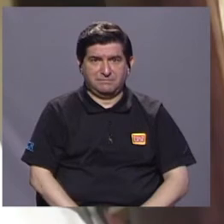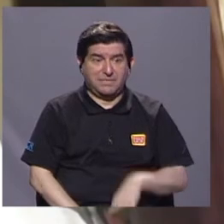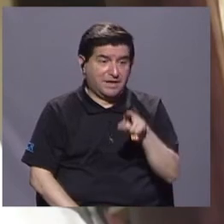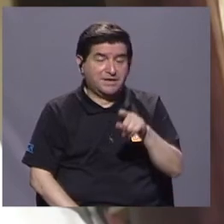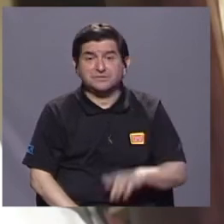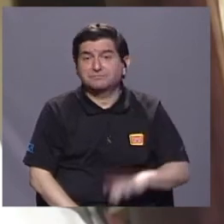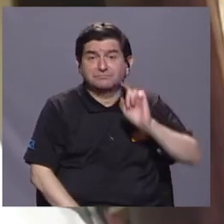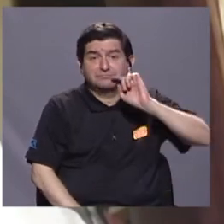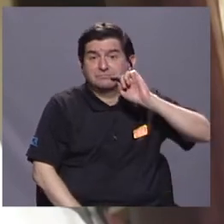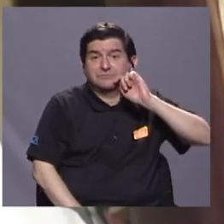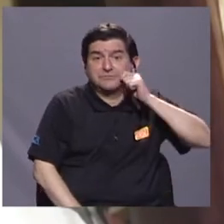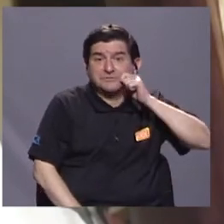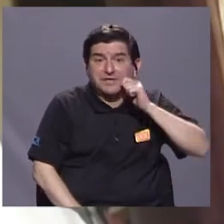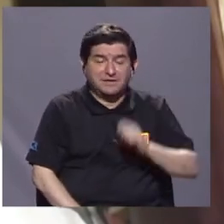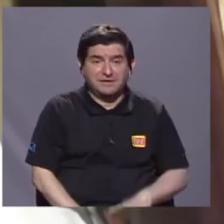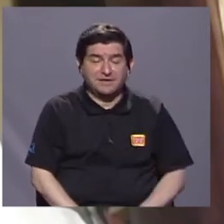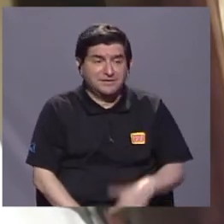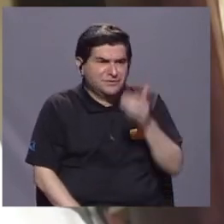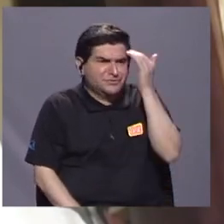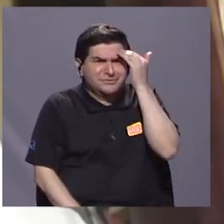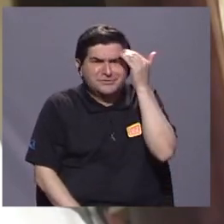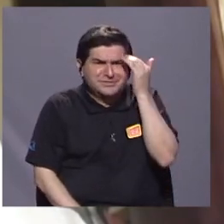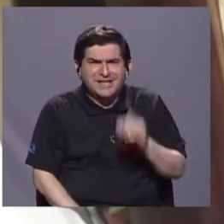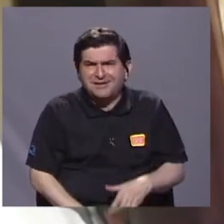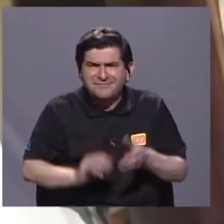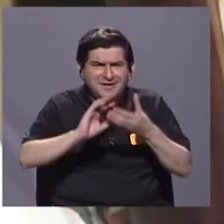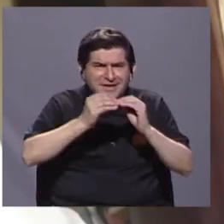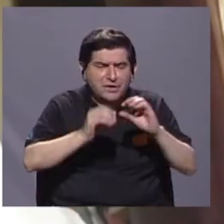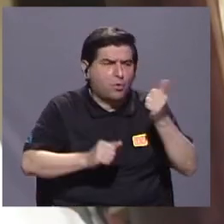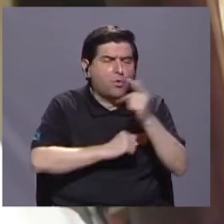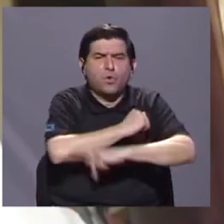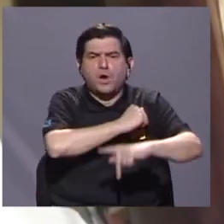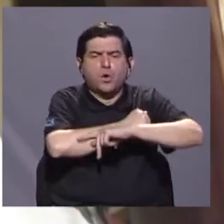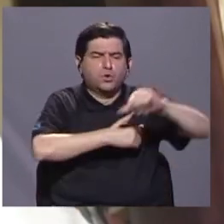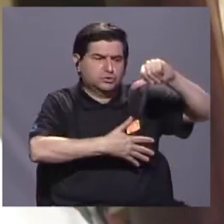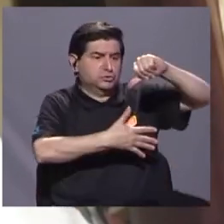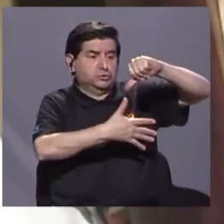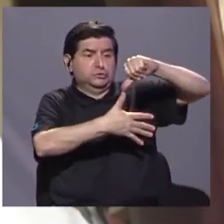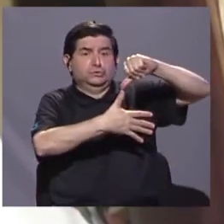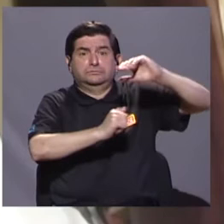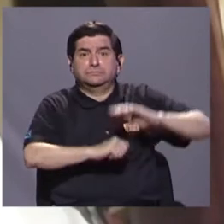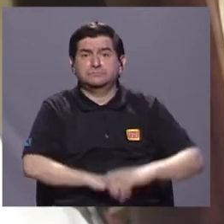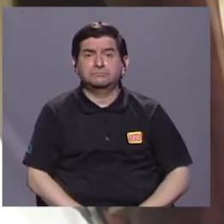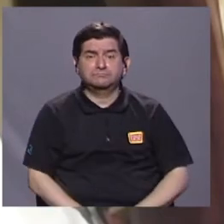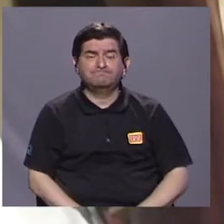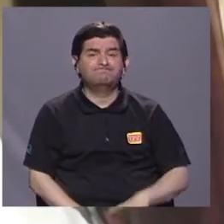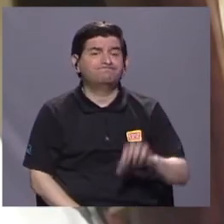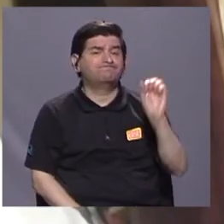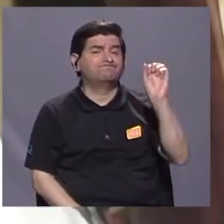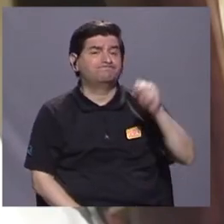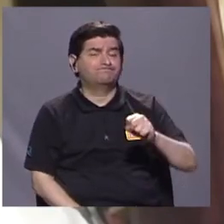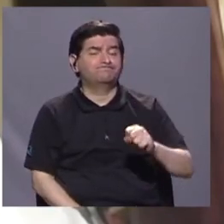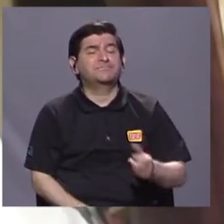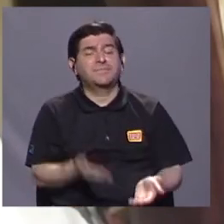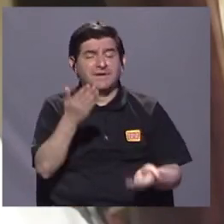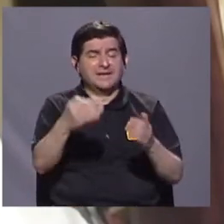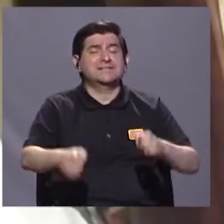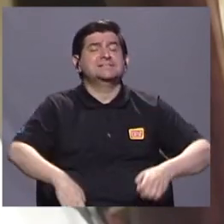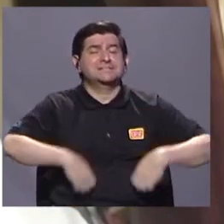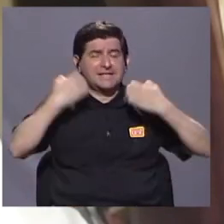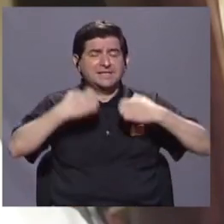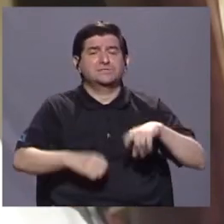es un secreto, digamos, conocer cifras, o en otros países a nivel de Sudamérica. Entonces, sí, efectivamente podría existir